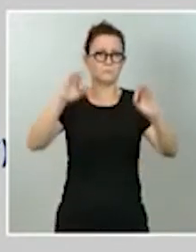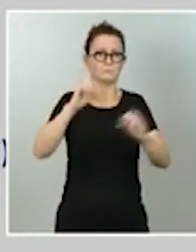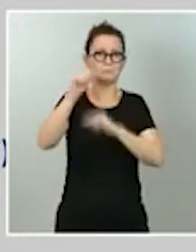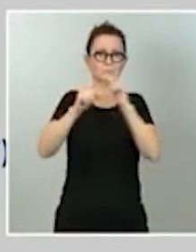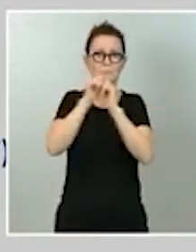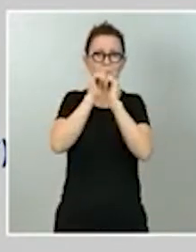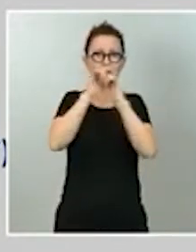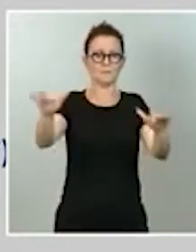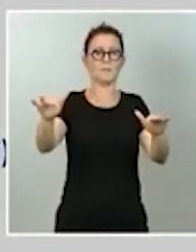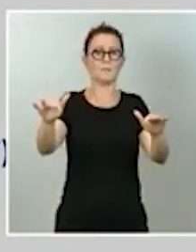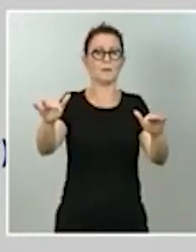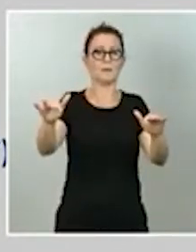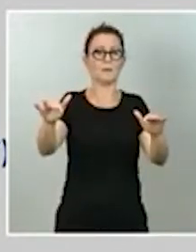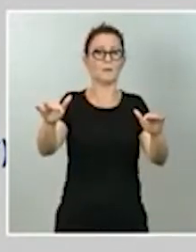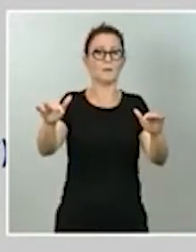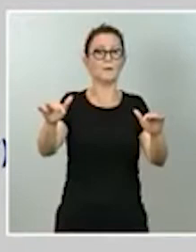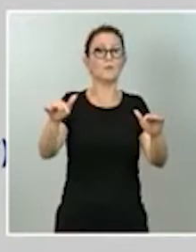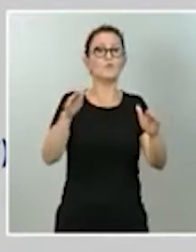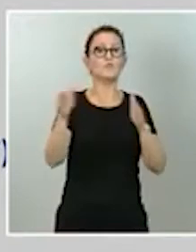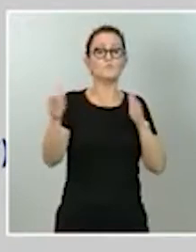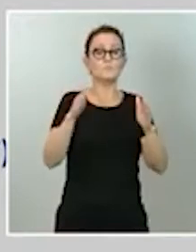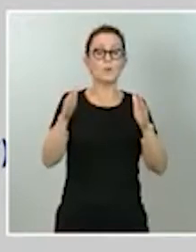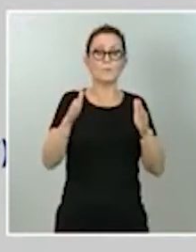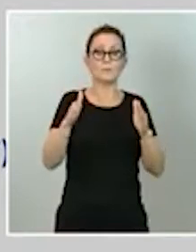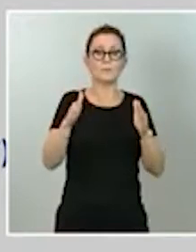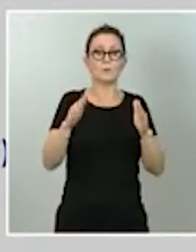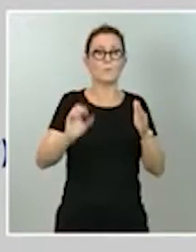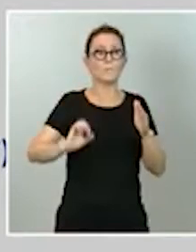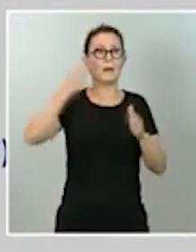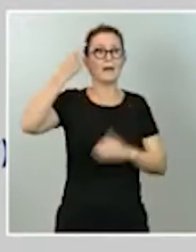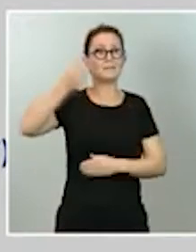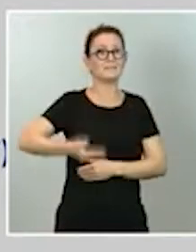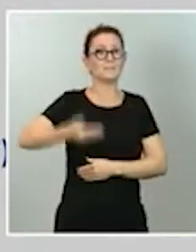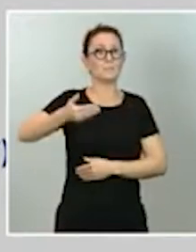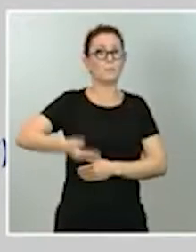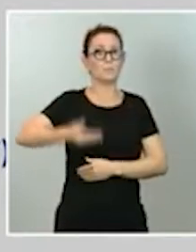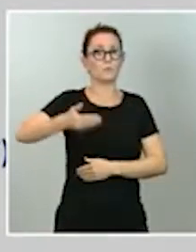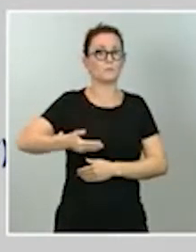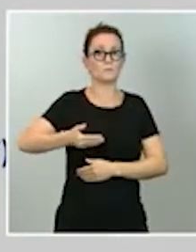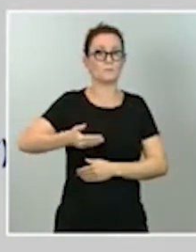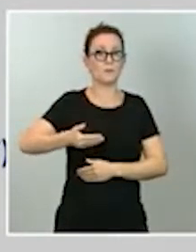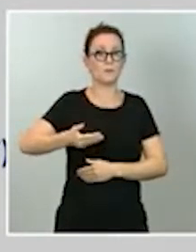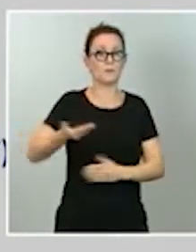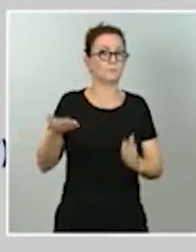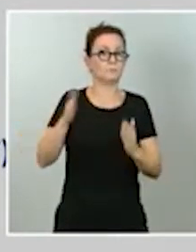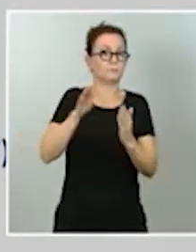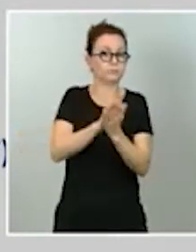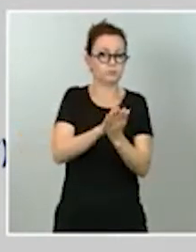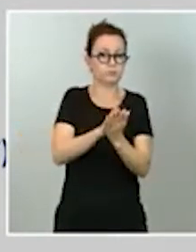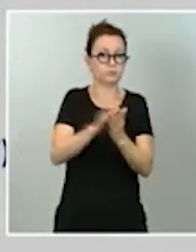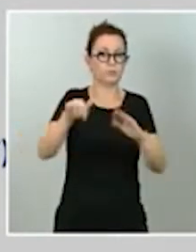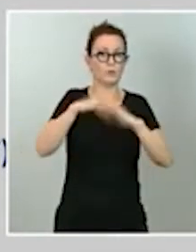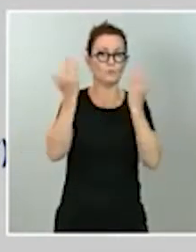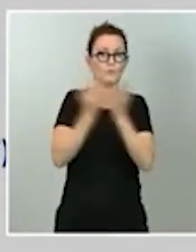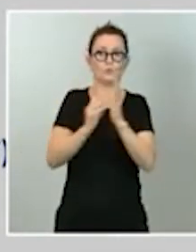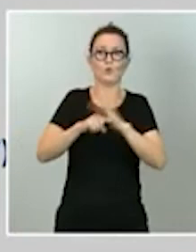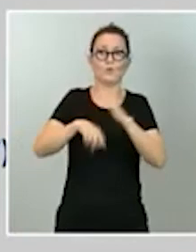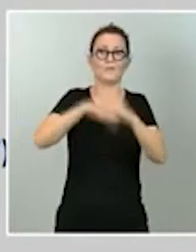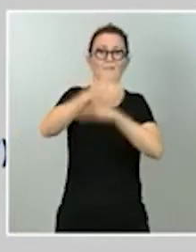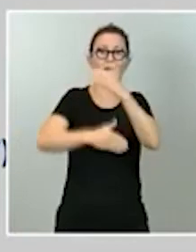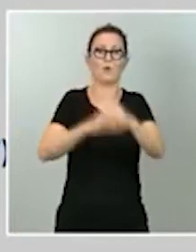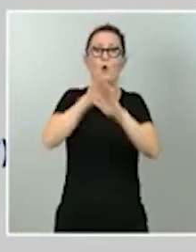importante a la que al que se ha enfrentado yo diría que el mundo desarrollado en los últimos años en el último siglo y engloba también